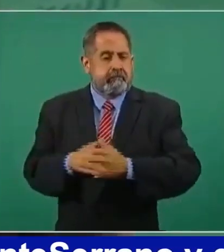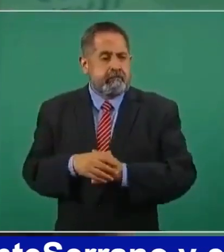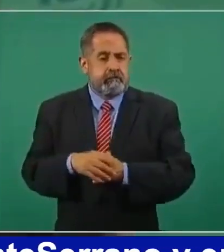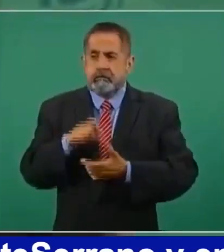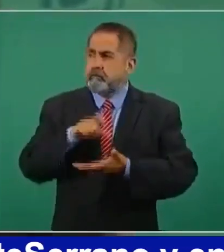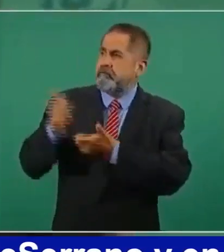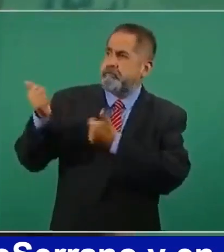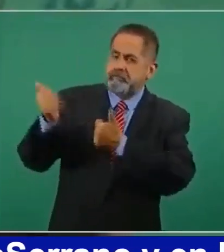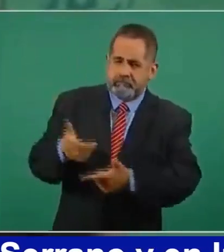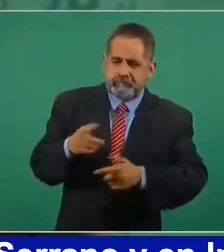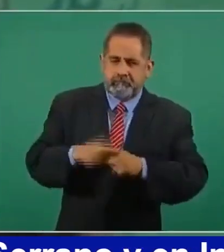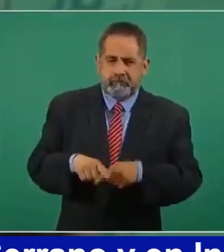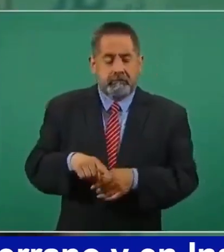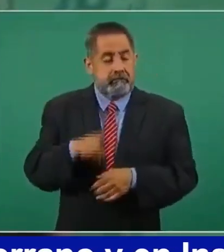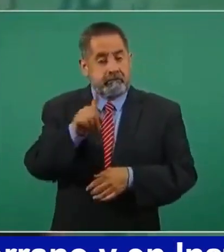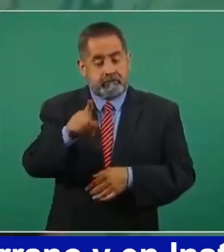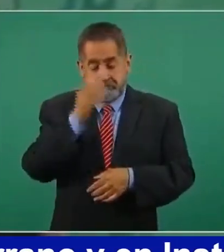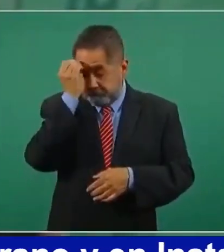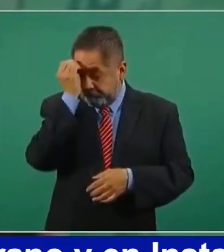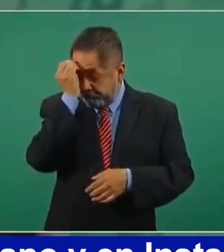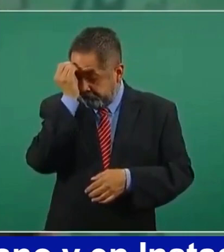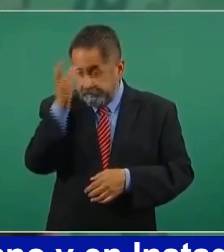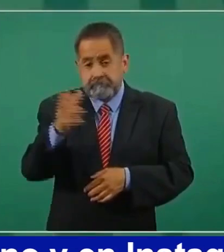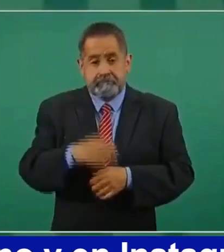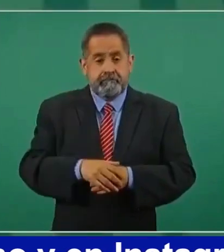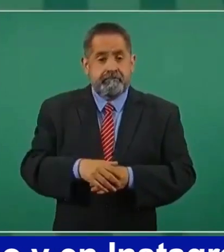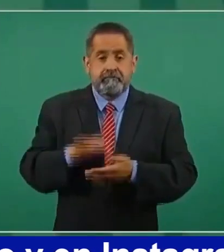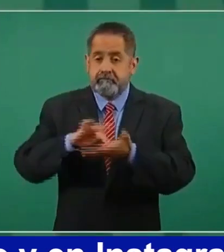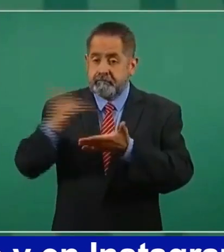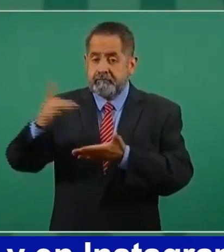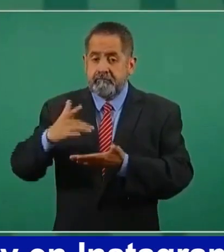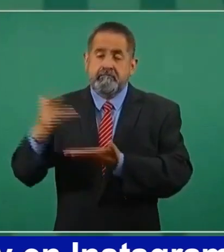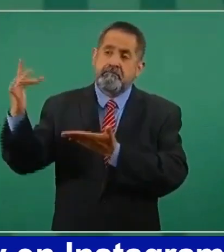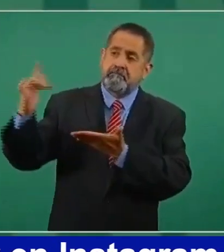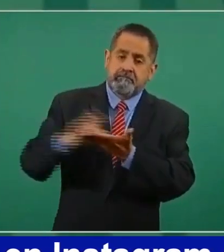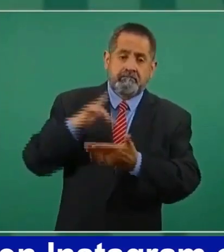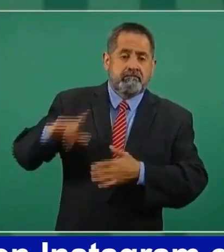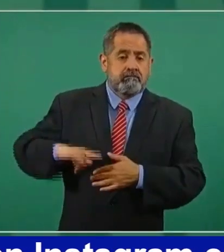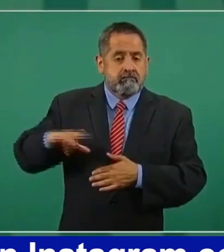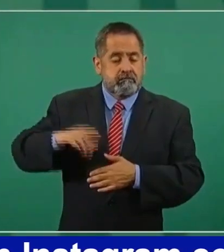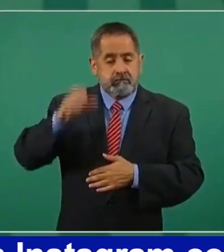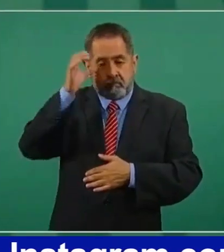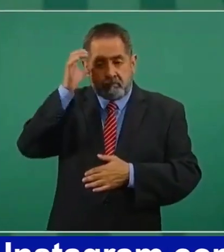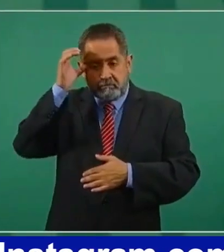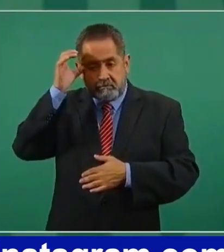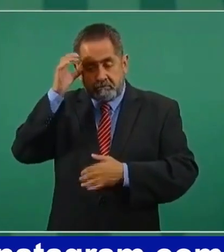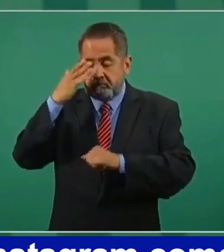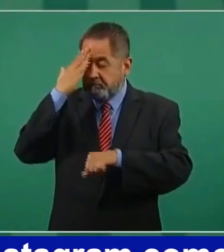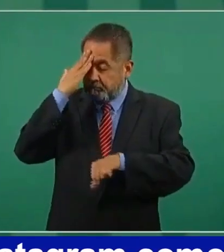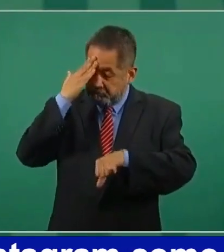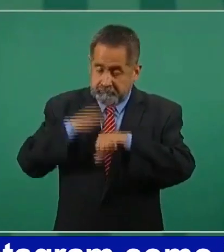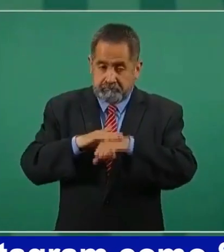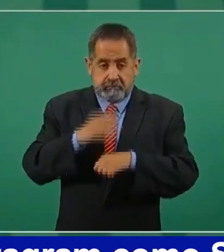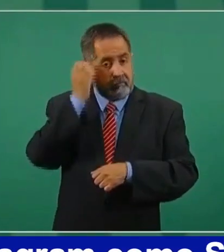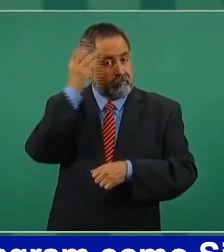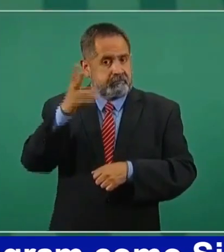traer equipos. No se me va a olvidar el apoyo del gobierno de China en esos momentos,